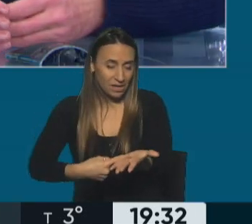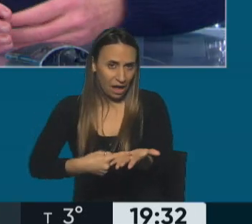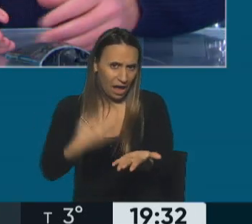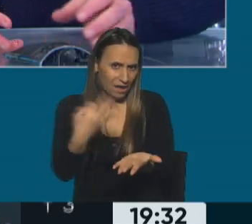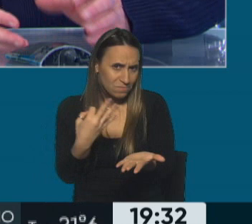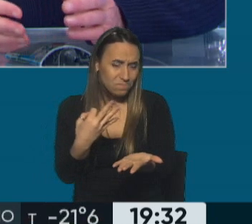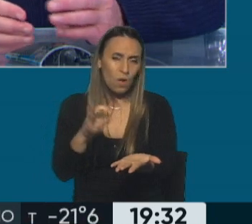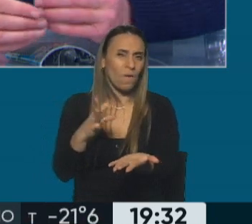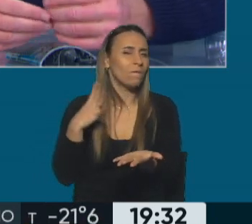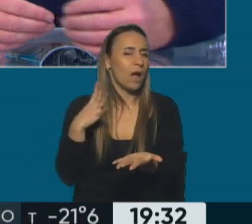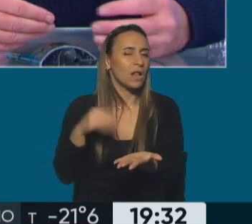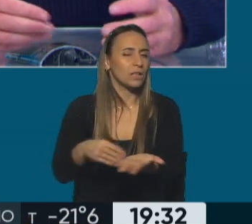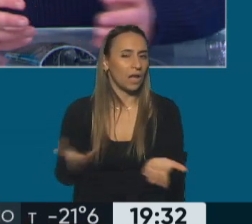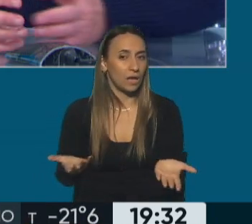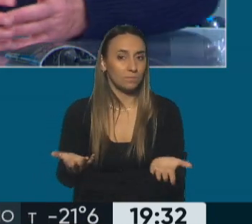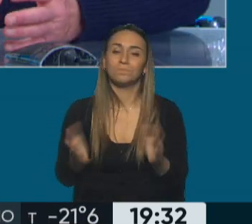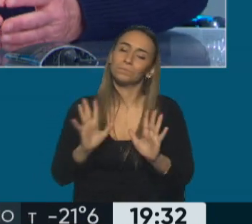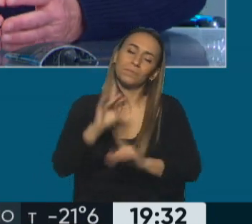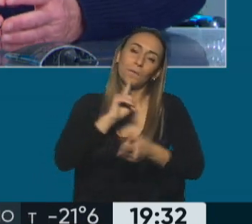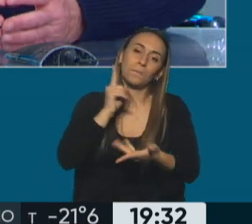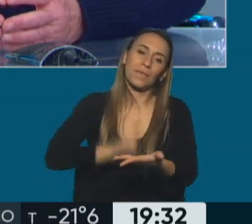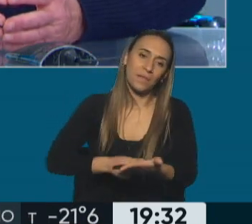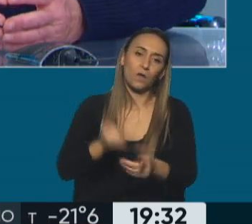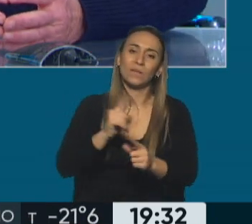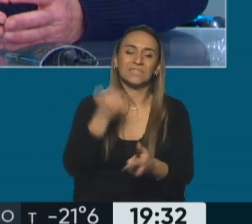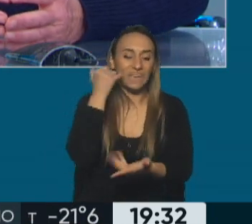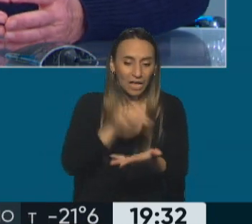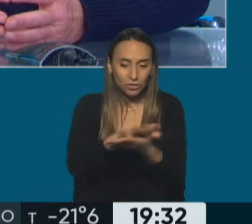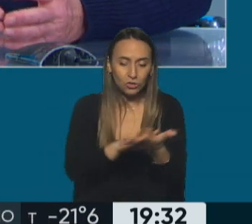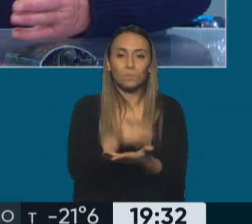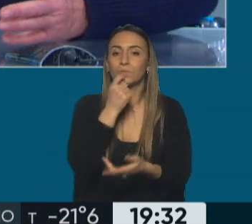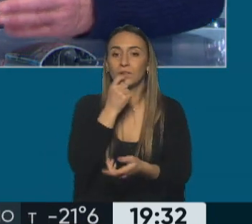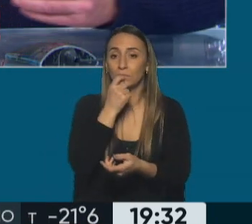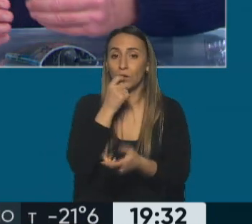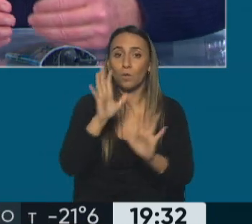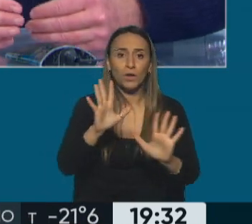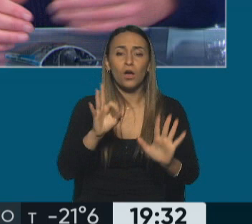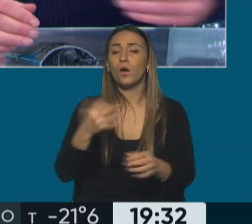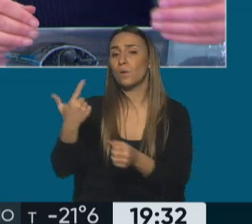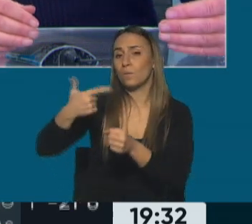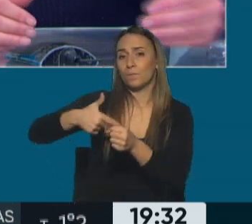pasa es que hay medidas que uno anuncia y no son inmediatas. Por ejemplo, Claro. aumentamos el corte de biocombustibles. Dijimos, bueno,